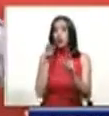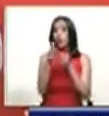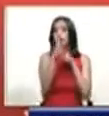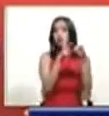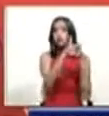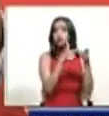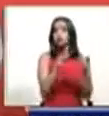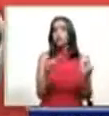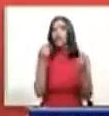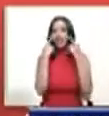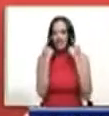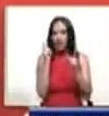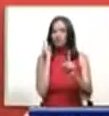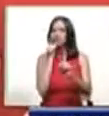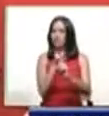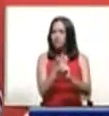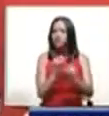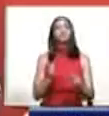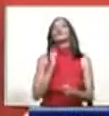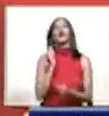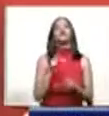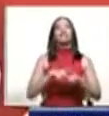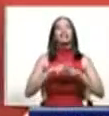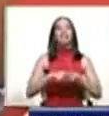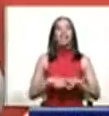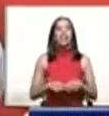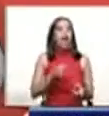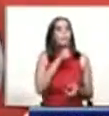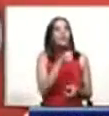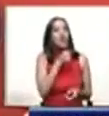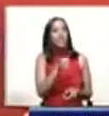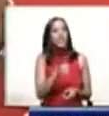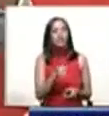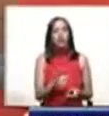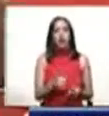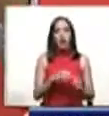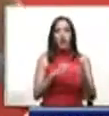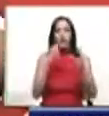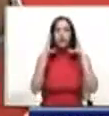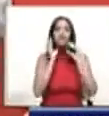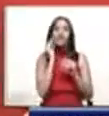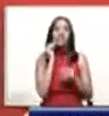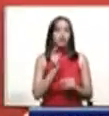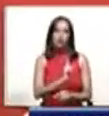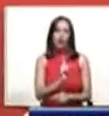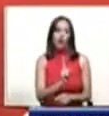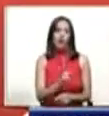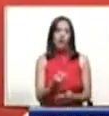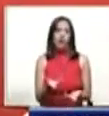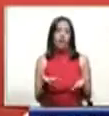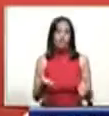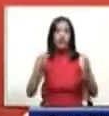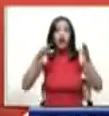y no son talleres dirigidos para periodistas ni comunicadores expertos, no. Son para un montón de chamos que se llevaron para allá al